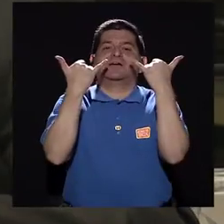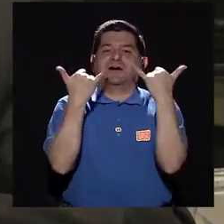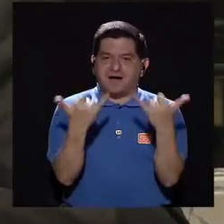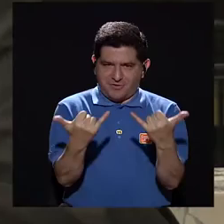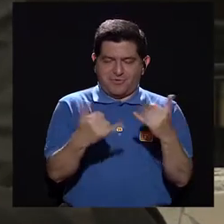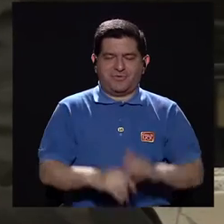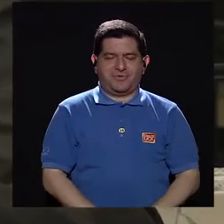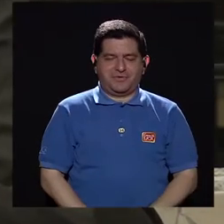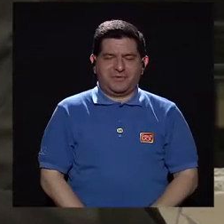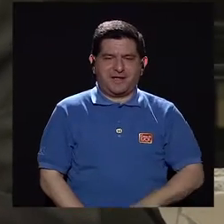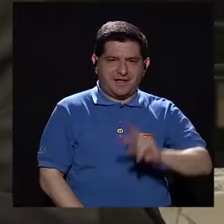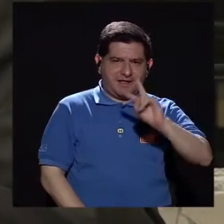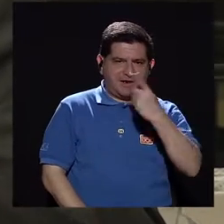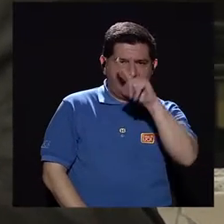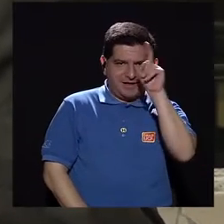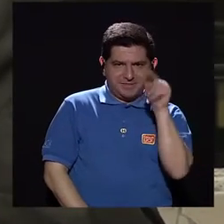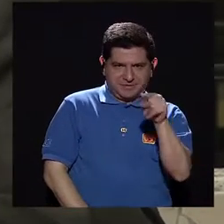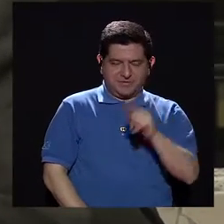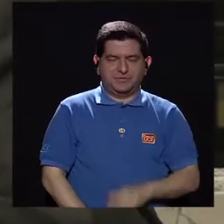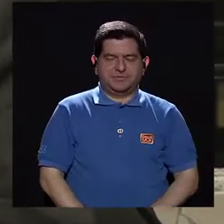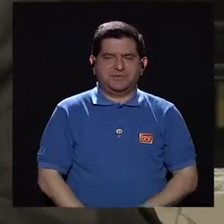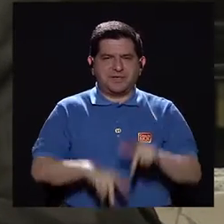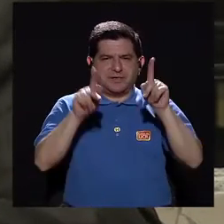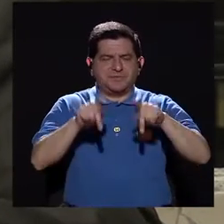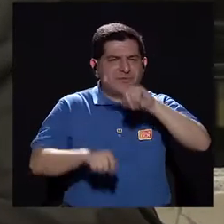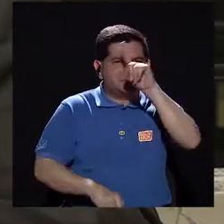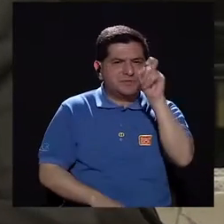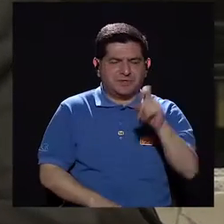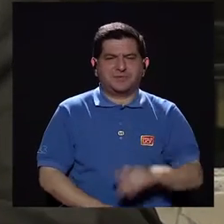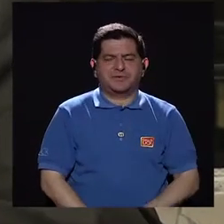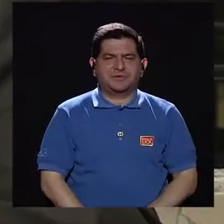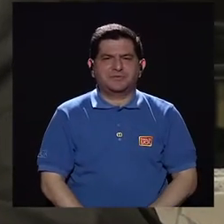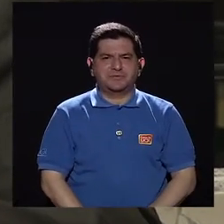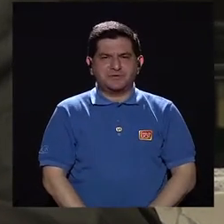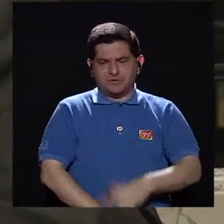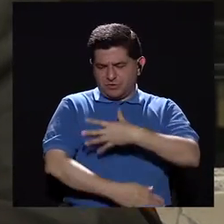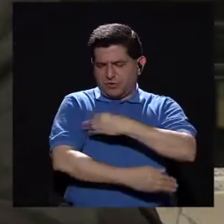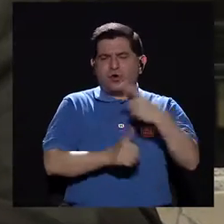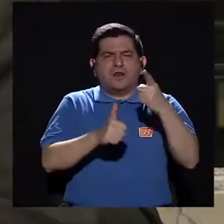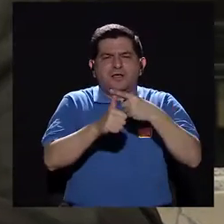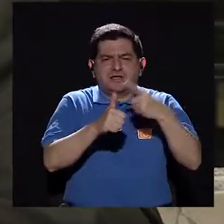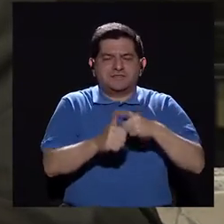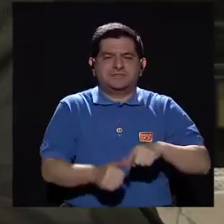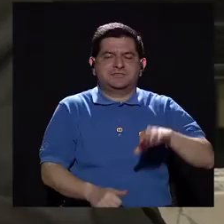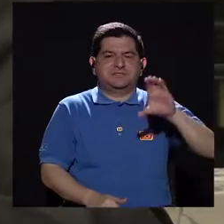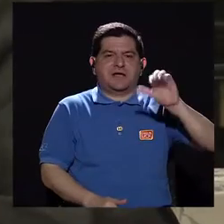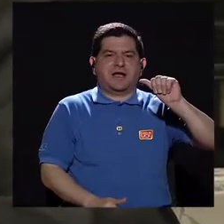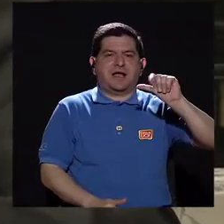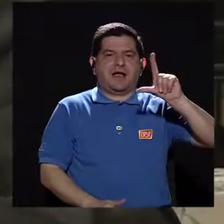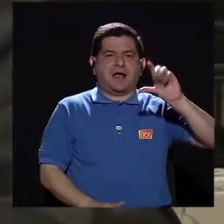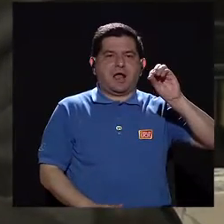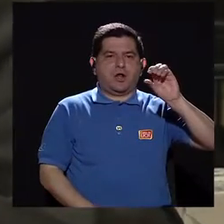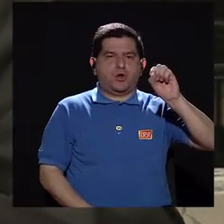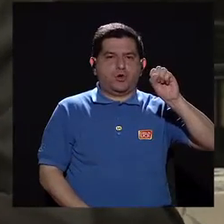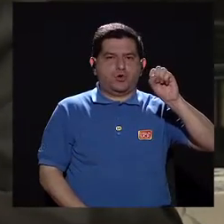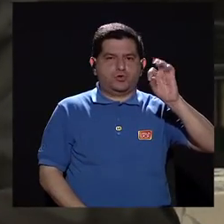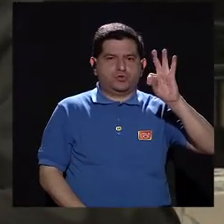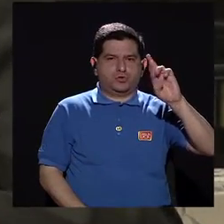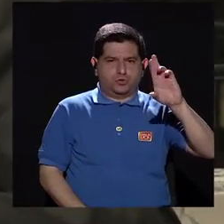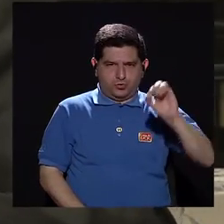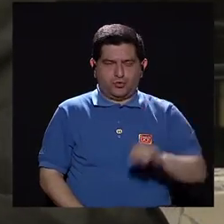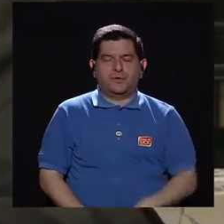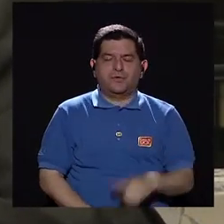Perfecto, doctor. Y ahora sí, voy a volver a la segunda pregunta, donde el televidente indicaba que era el calostre, dice,